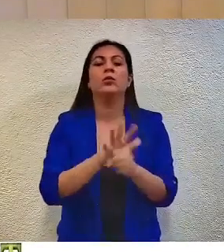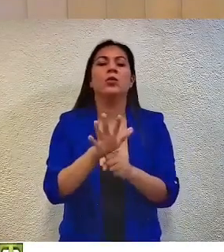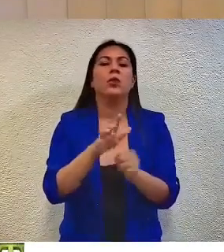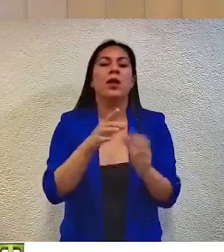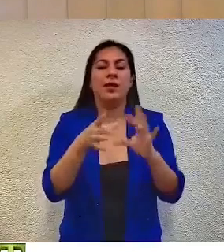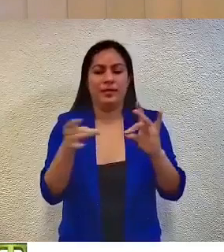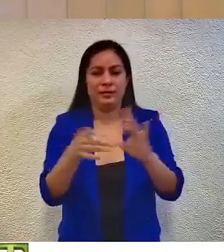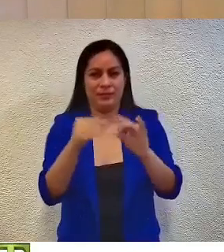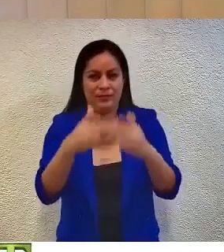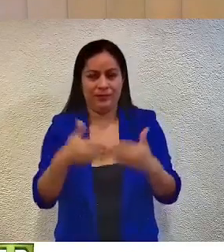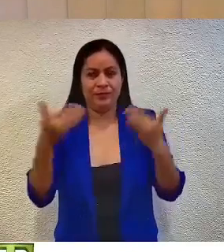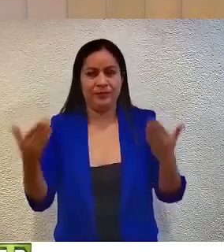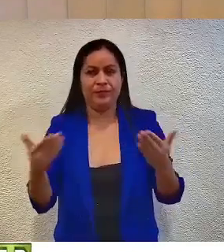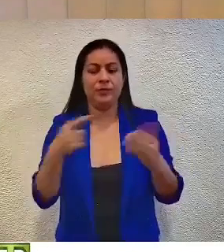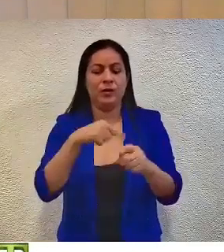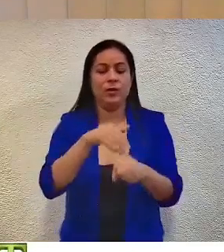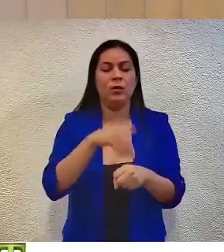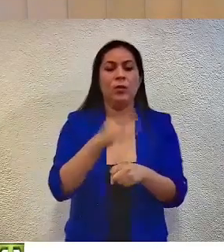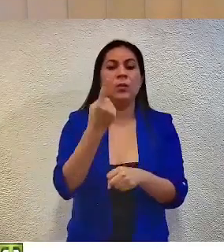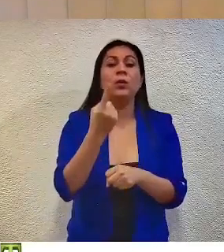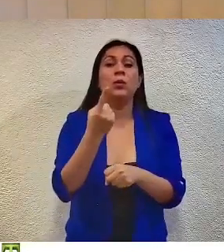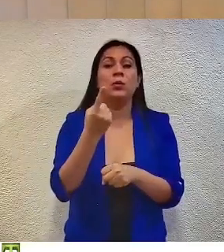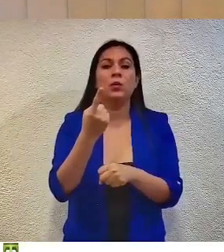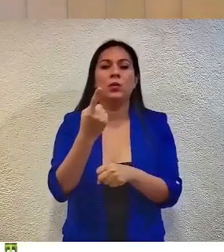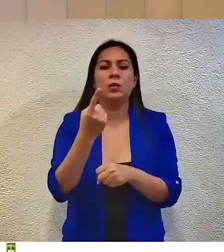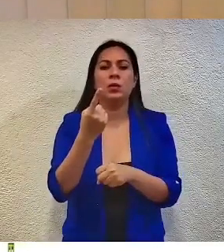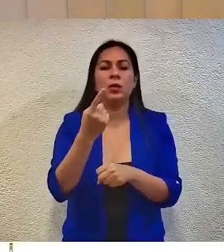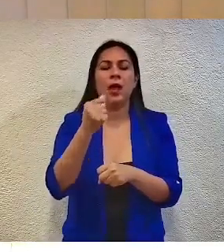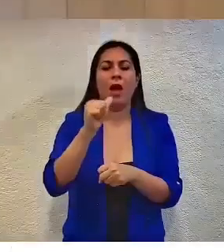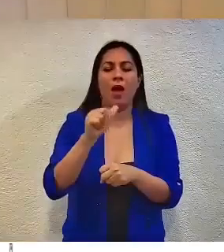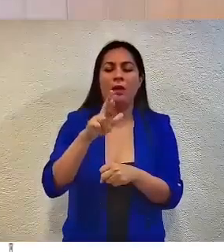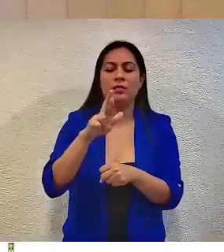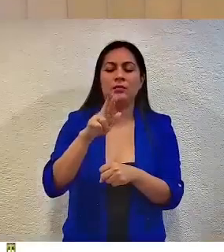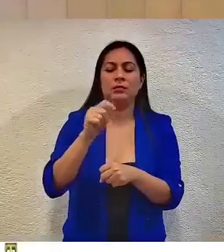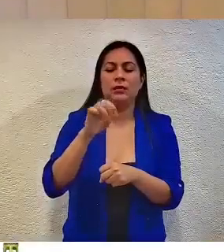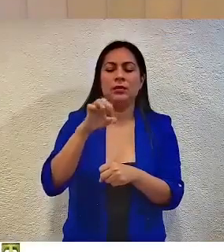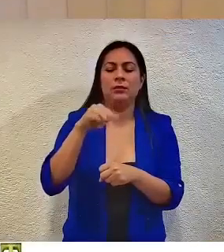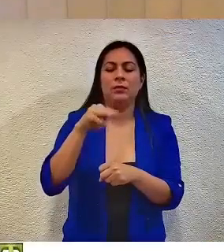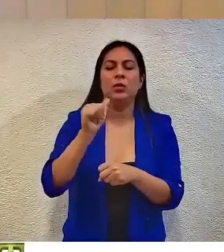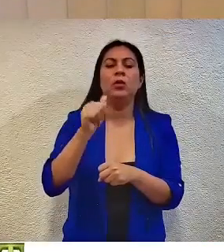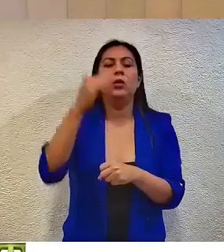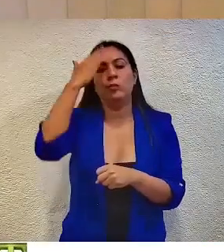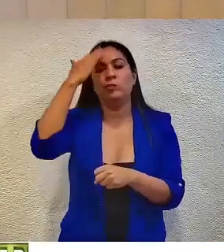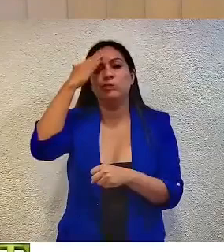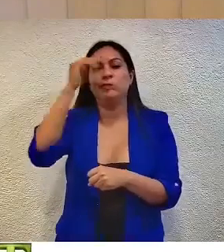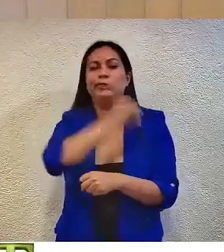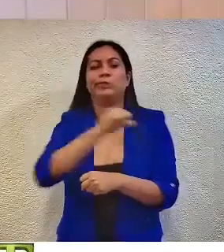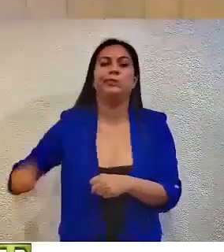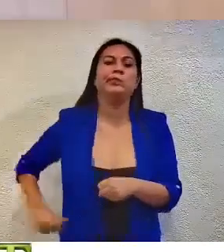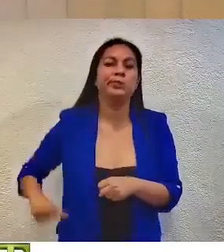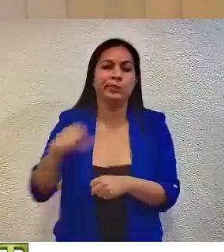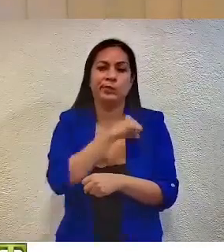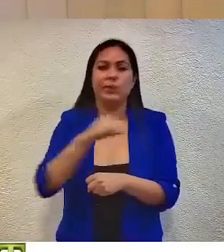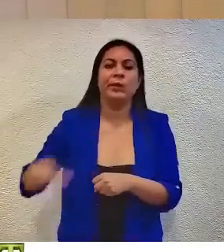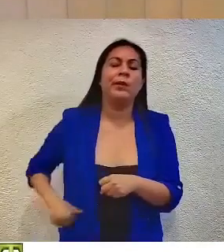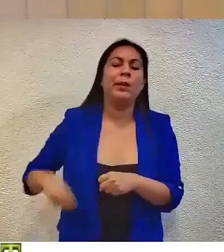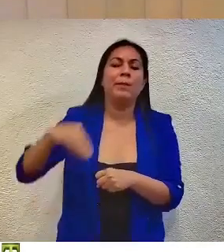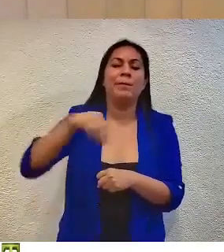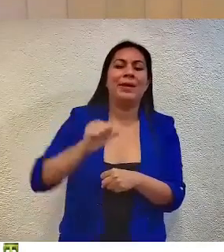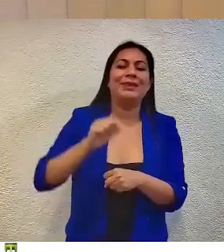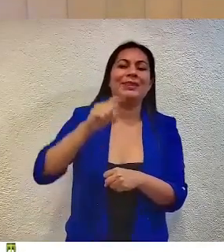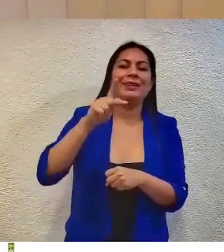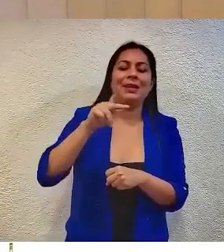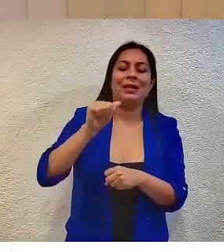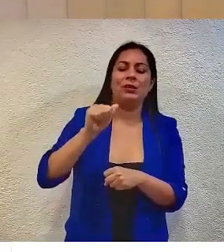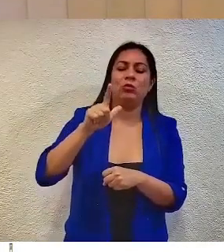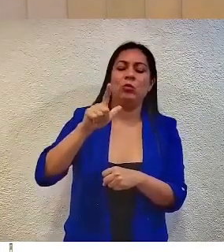preciso. En el primer asunto, la parte actual es Artemio León Leal, la autoridad responsable, el Ayuntamiento Municipal de Metlatónoc. En el segundo